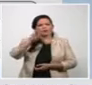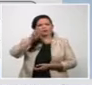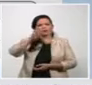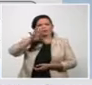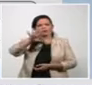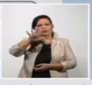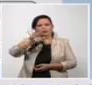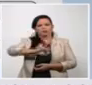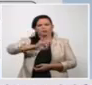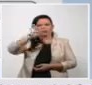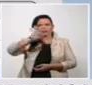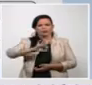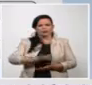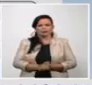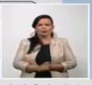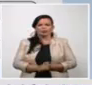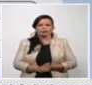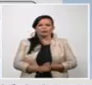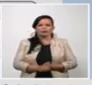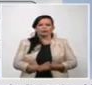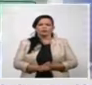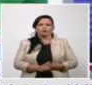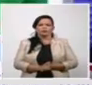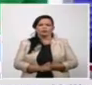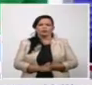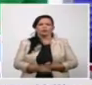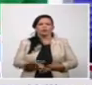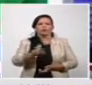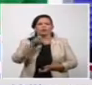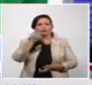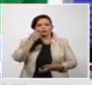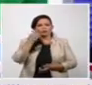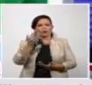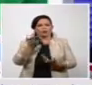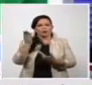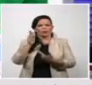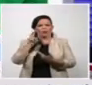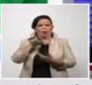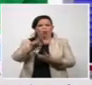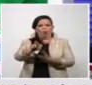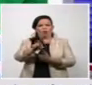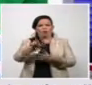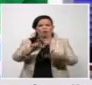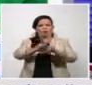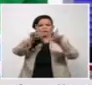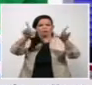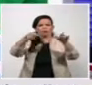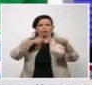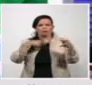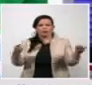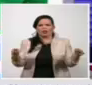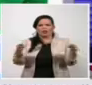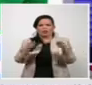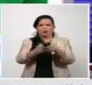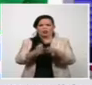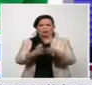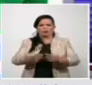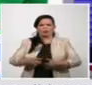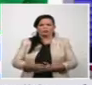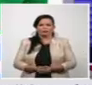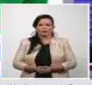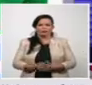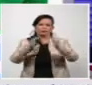2,35%. Ahí, si quiere, vamos a la pantalla final, donde yo resumí las tasas para poder hacer